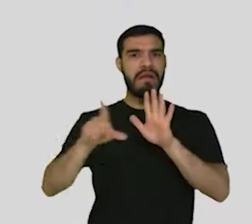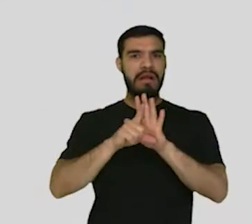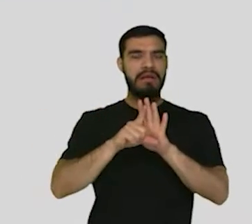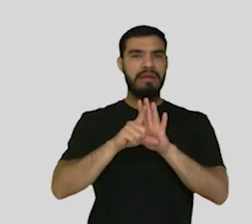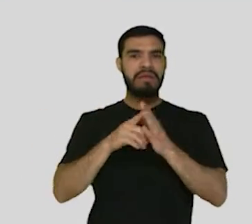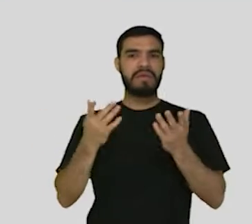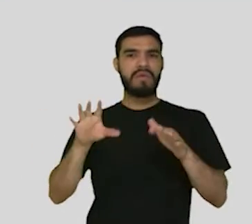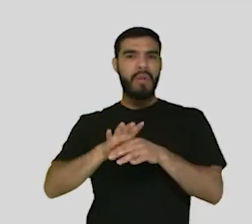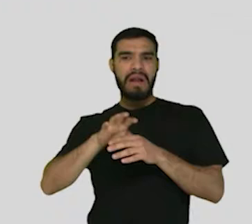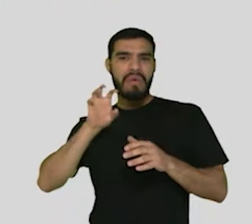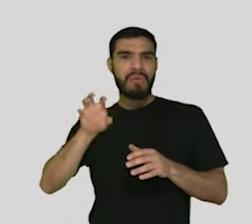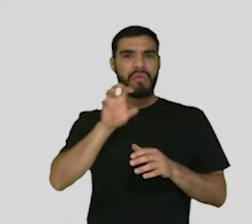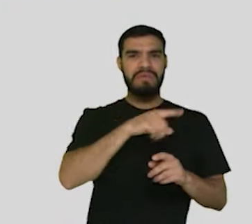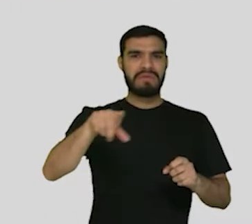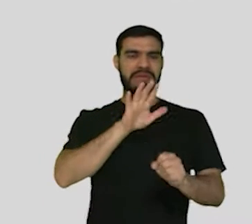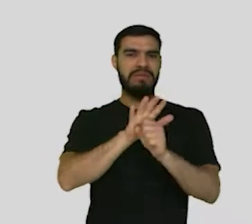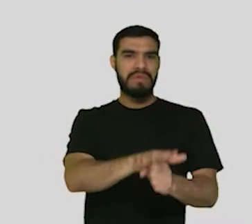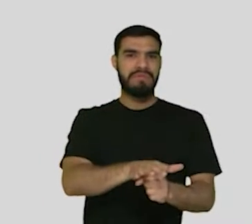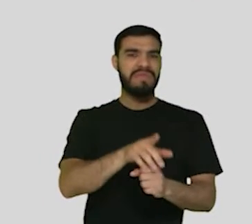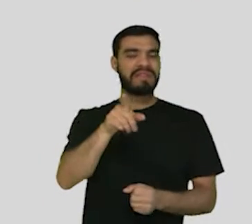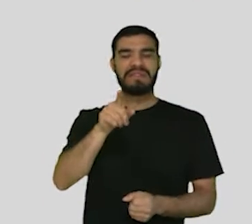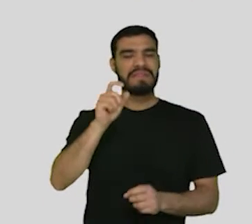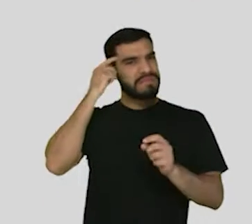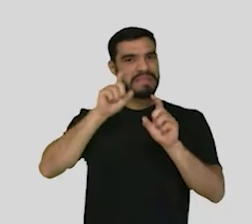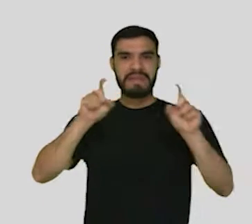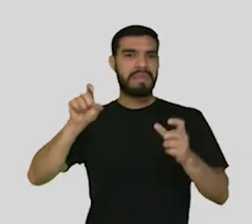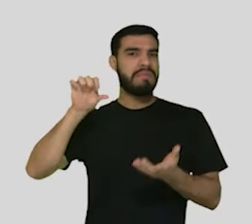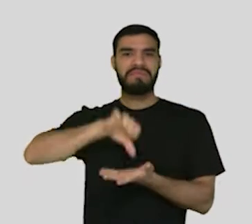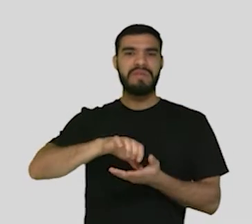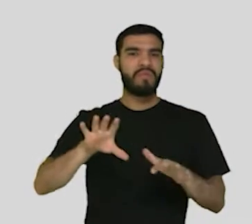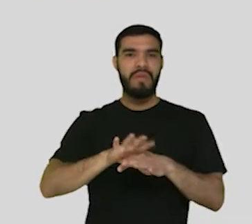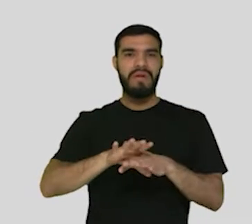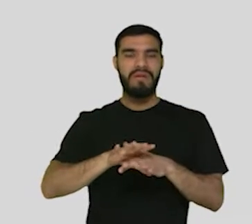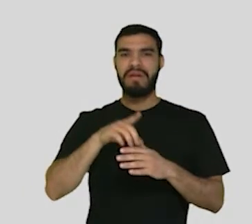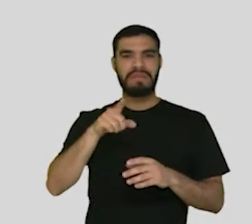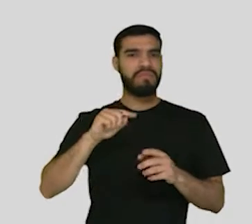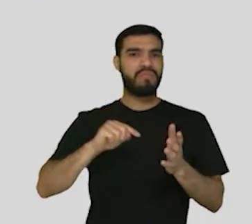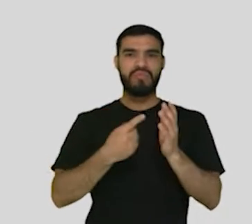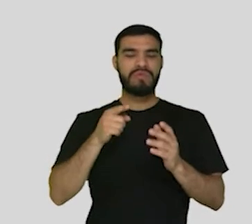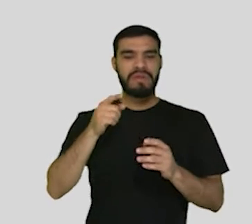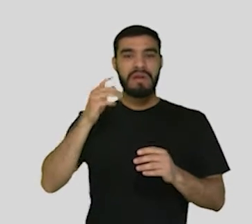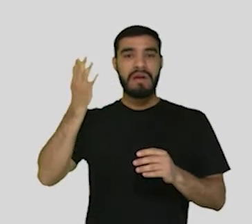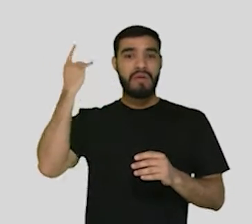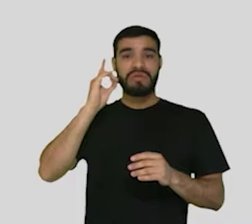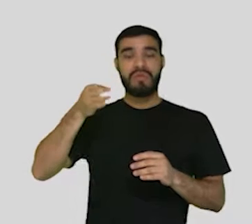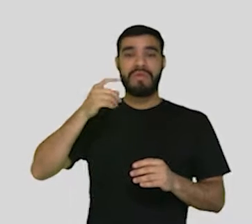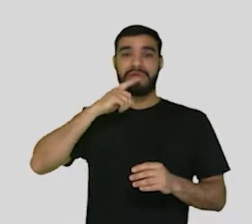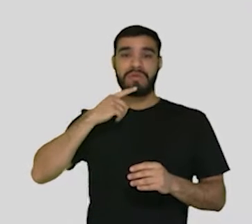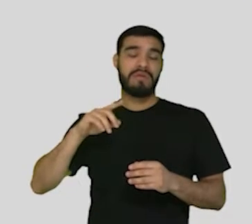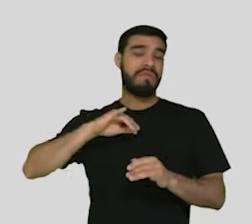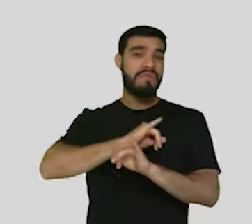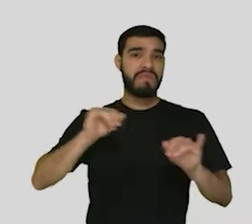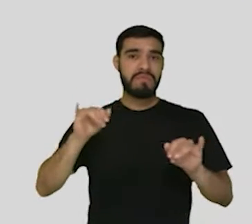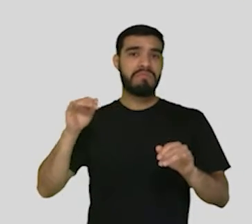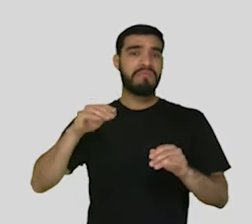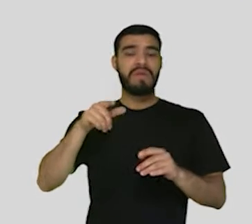Ayepa, tu samba es pereñona y no, con a derecho de janda yareco y jape ten ley o jape yoko vagina